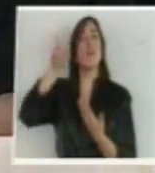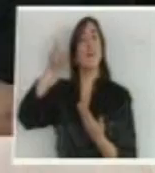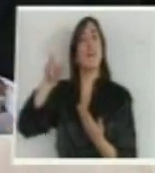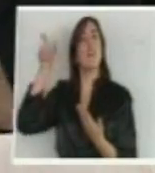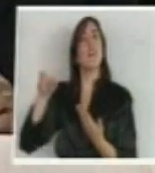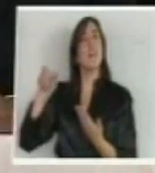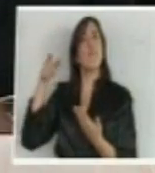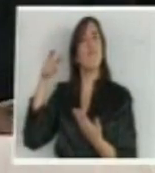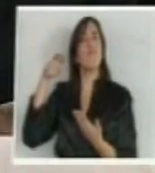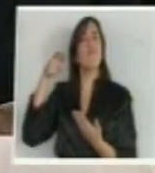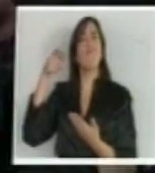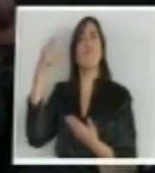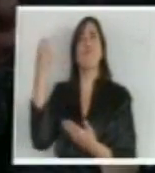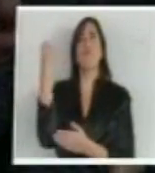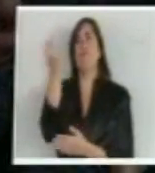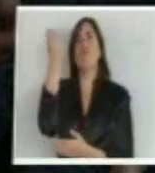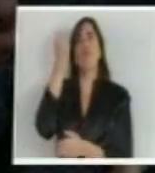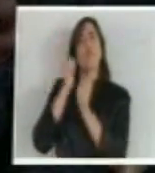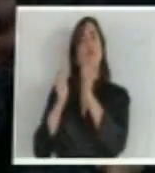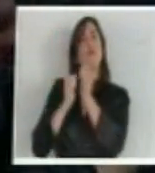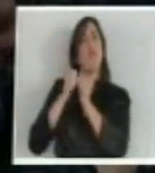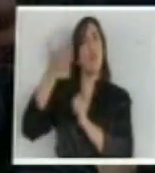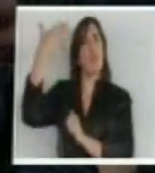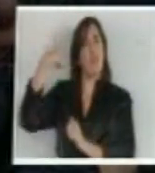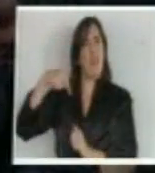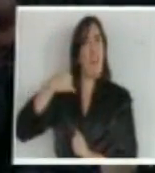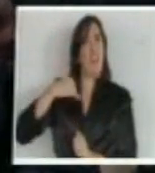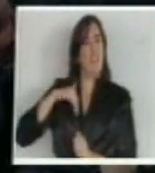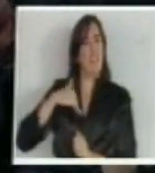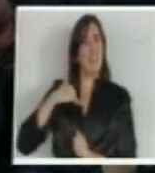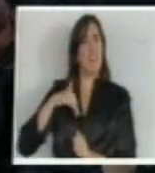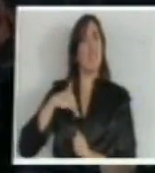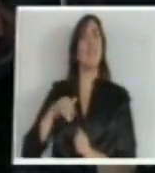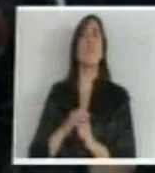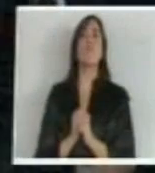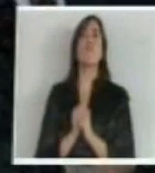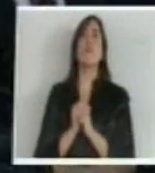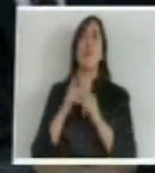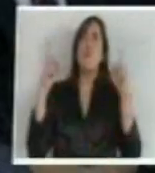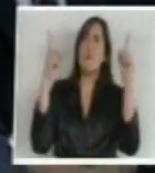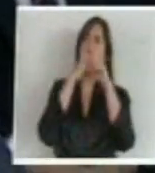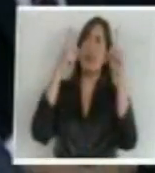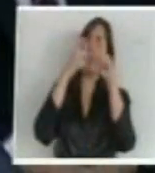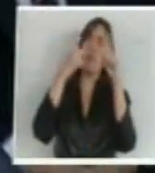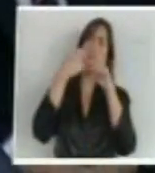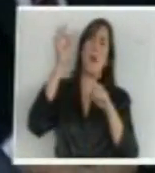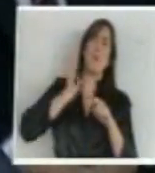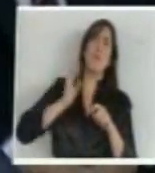aquellos hombres que en medio de las adversidades